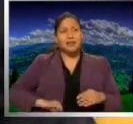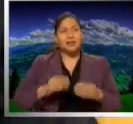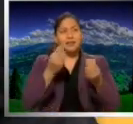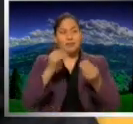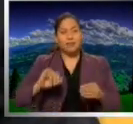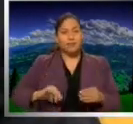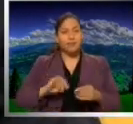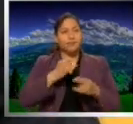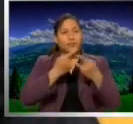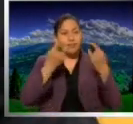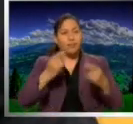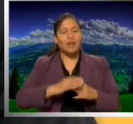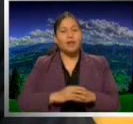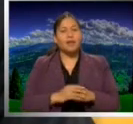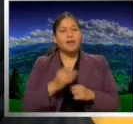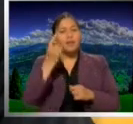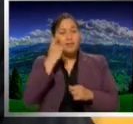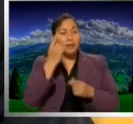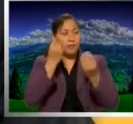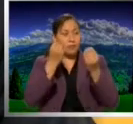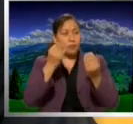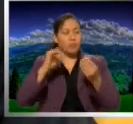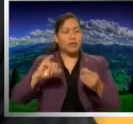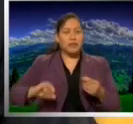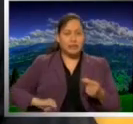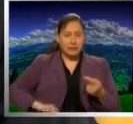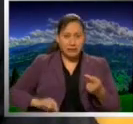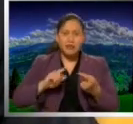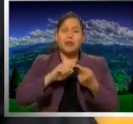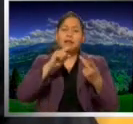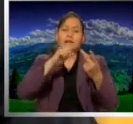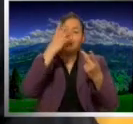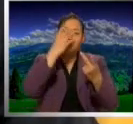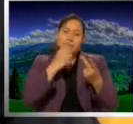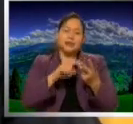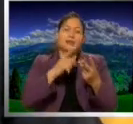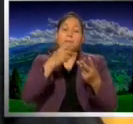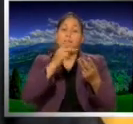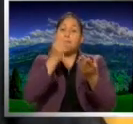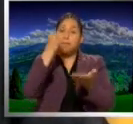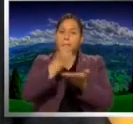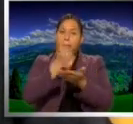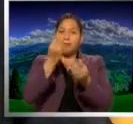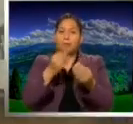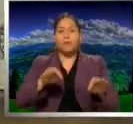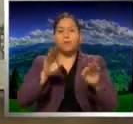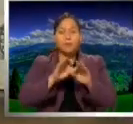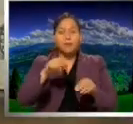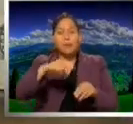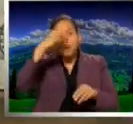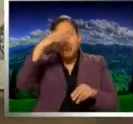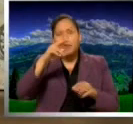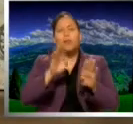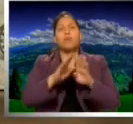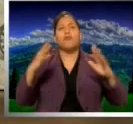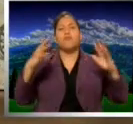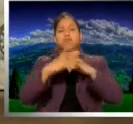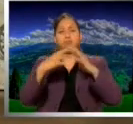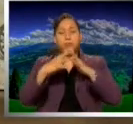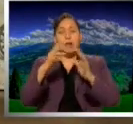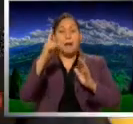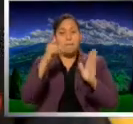historia. Es muy interesante, muy triste y muy simbólica de lo que ha sucedido en México a través de los movimientos armados.